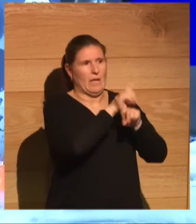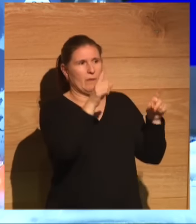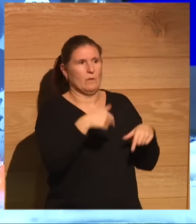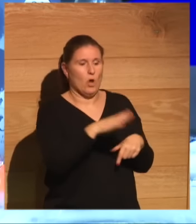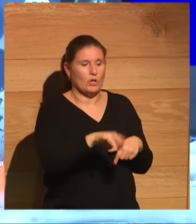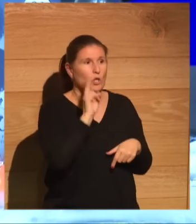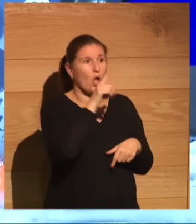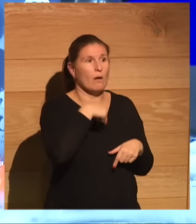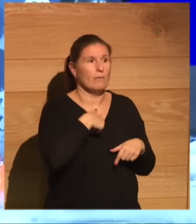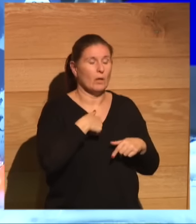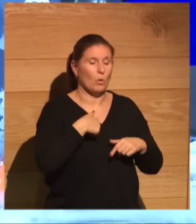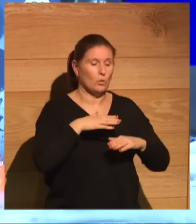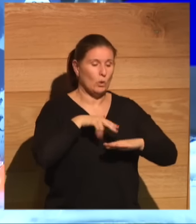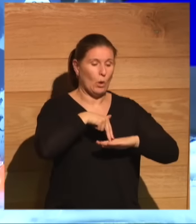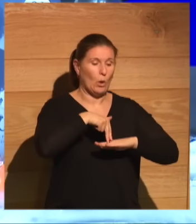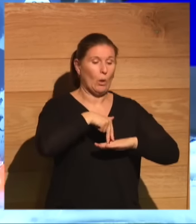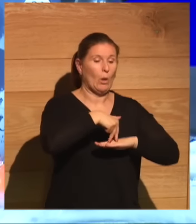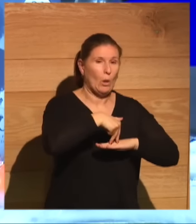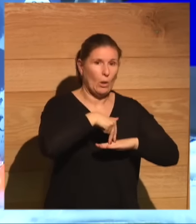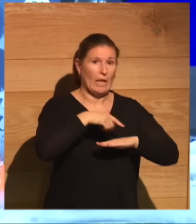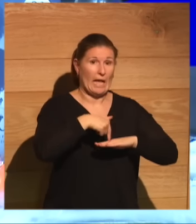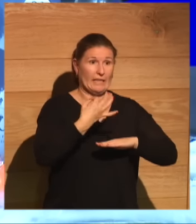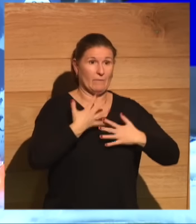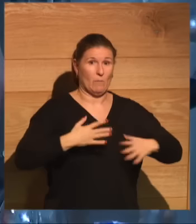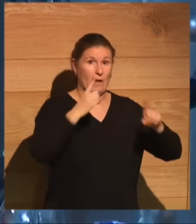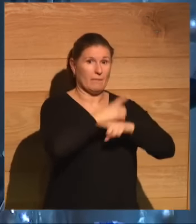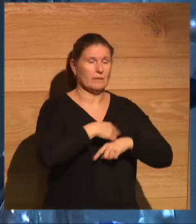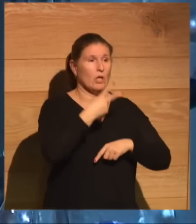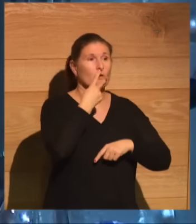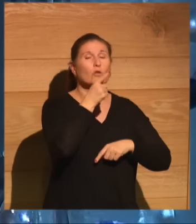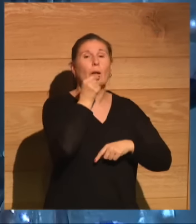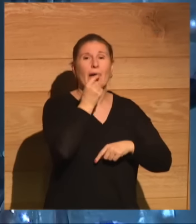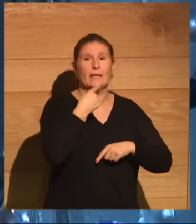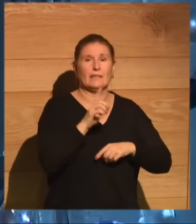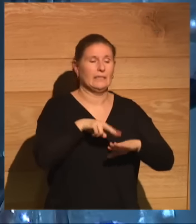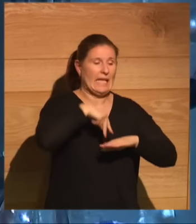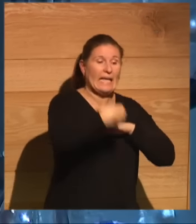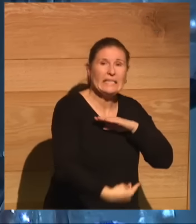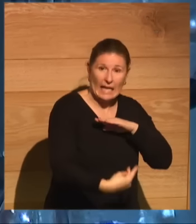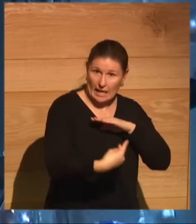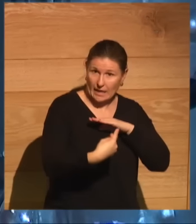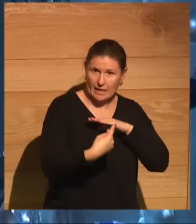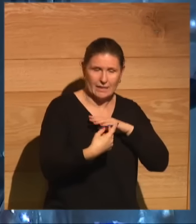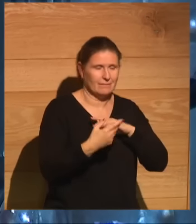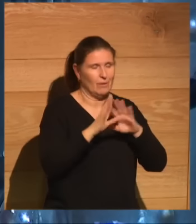los niños. Claro. Y se apagan el cigarro y se tiran, ¿no? Bueno,